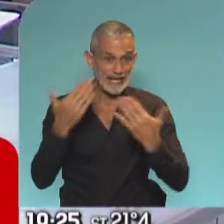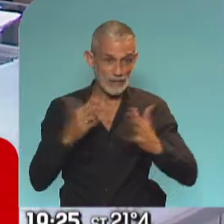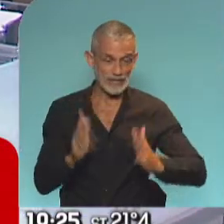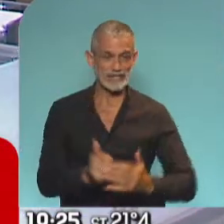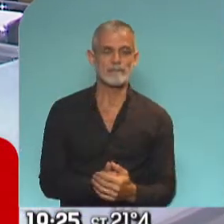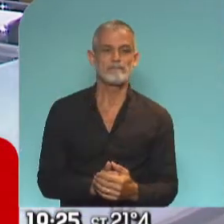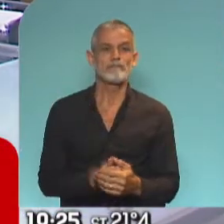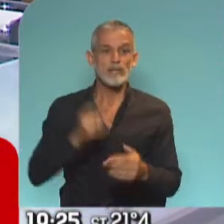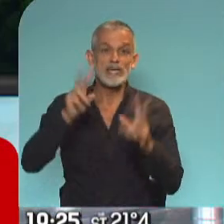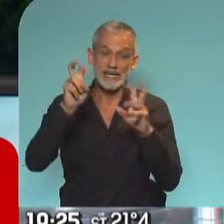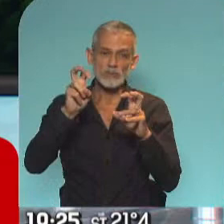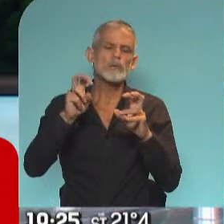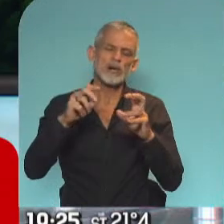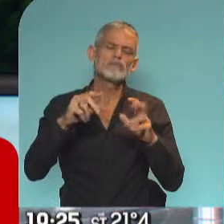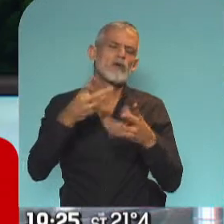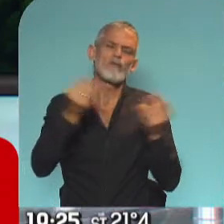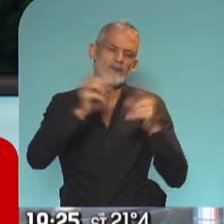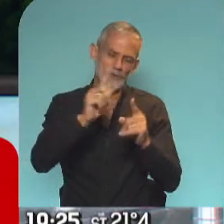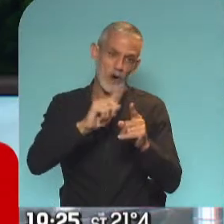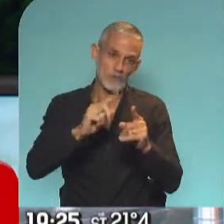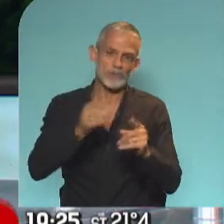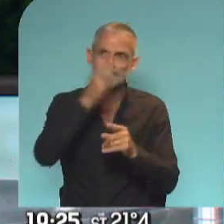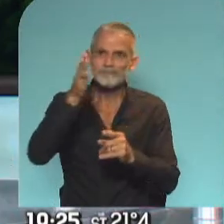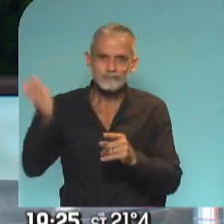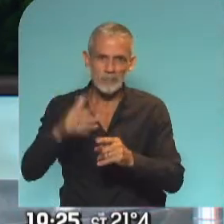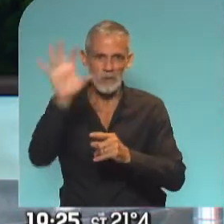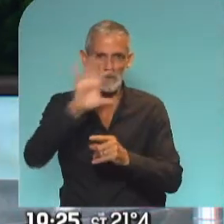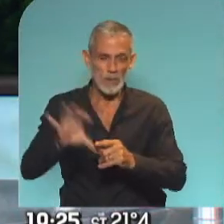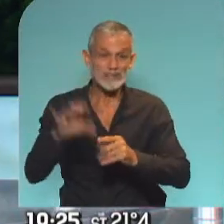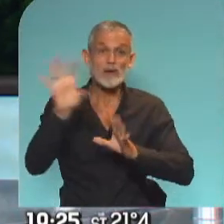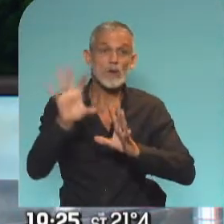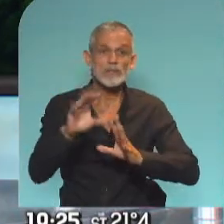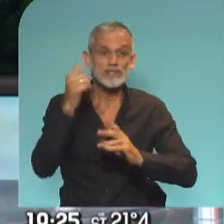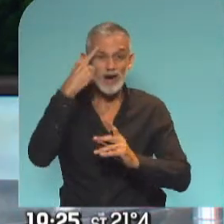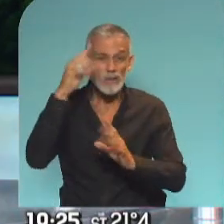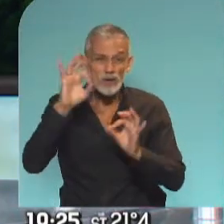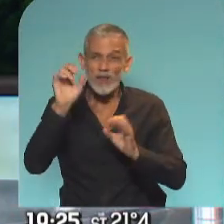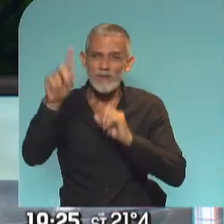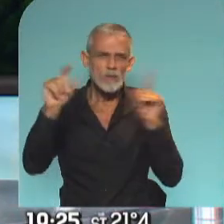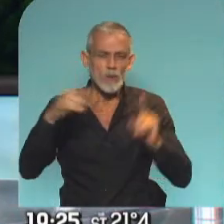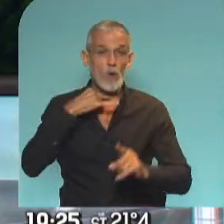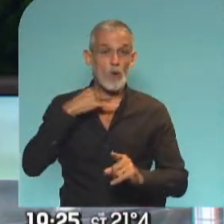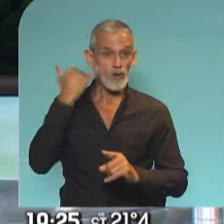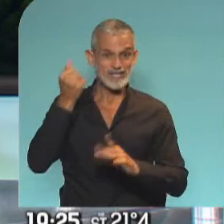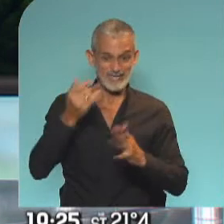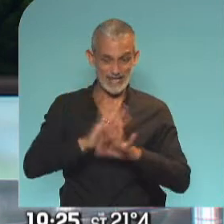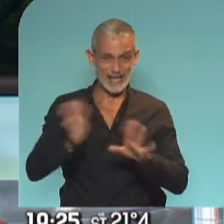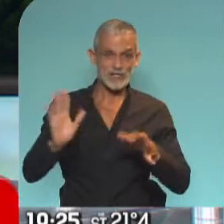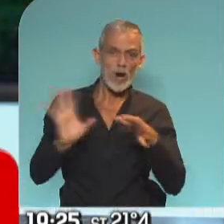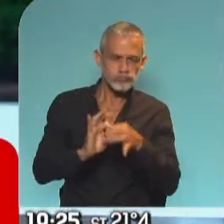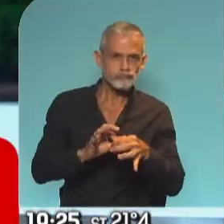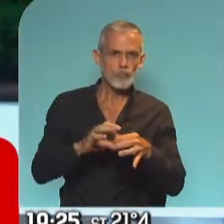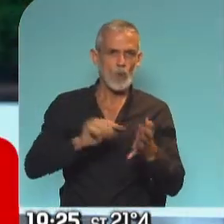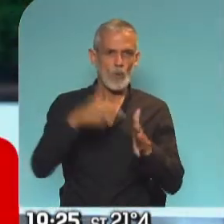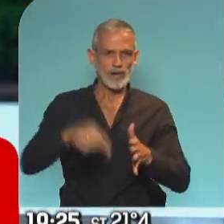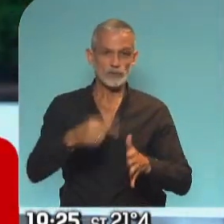Y obviamente es un tema que seguirá, porque seguirá en la recorrida de las provincias. En cada provincia hay una idea distinta. De hecho, Jujuy ya se plega entonces a esa idea de Ciudad de Buenos Aires. Sí. De